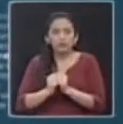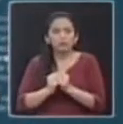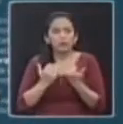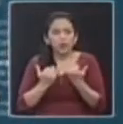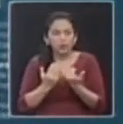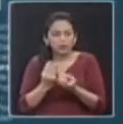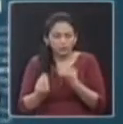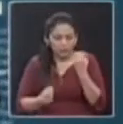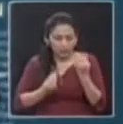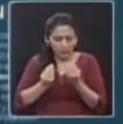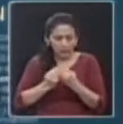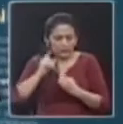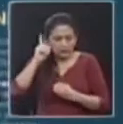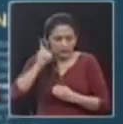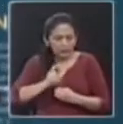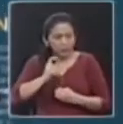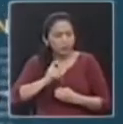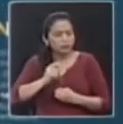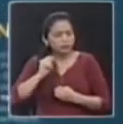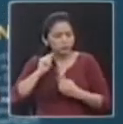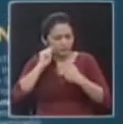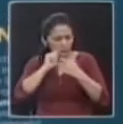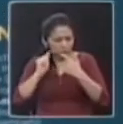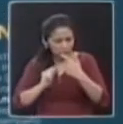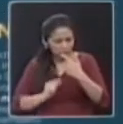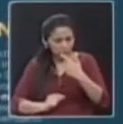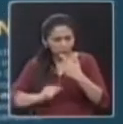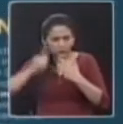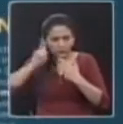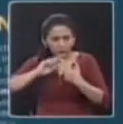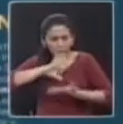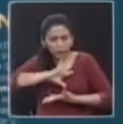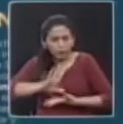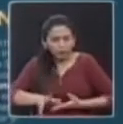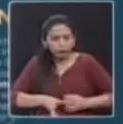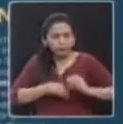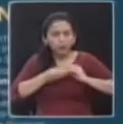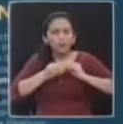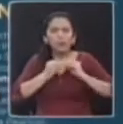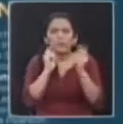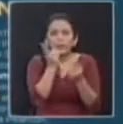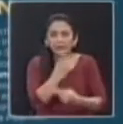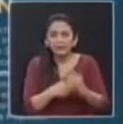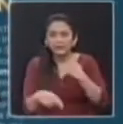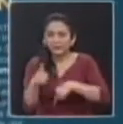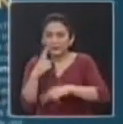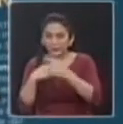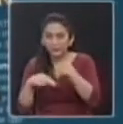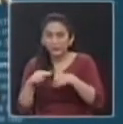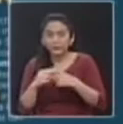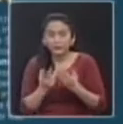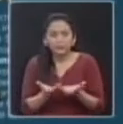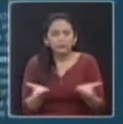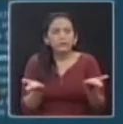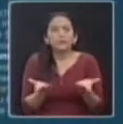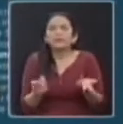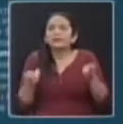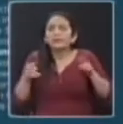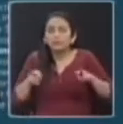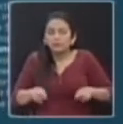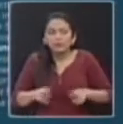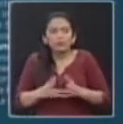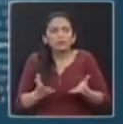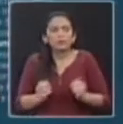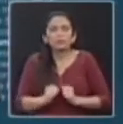seguir adaptando a las necesidades del mercado e inclusive incluir los